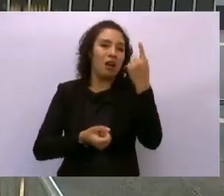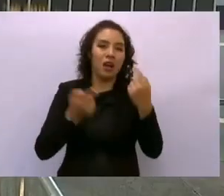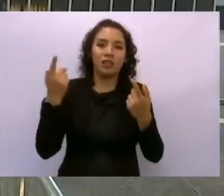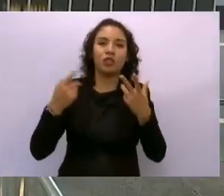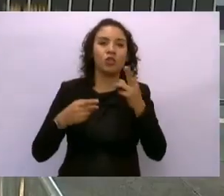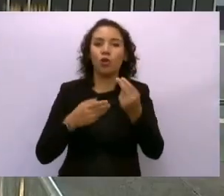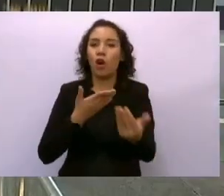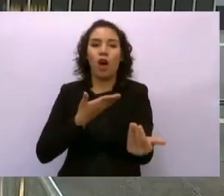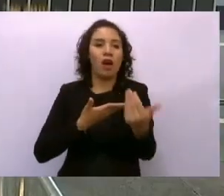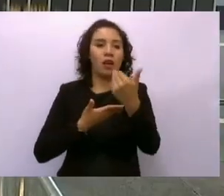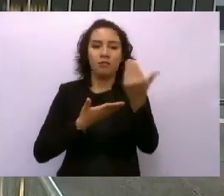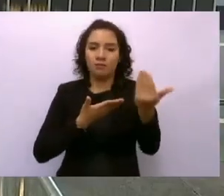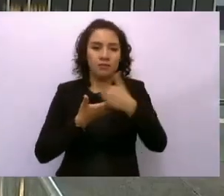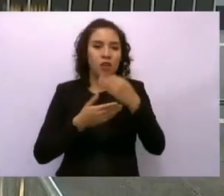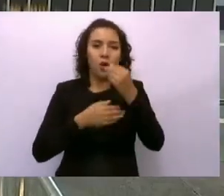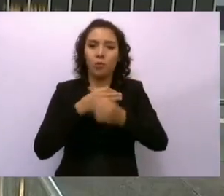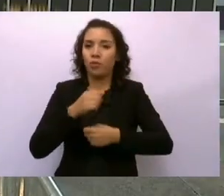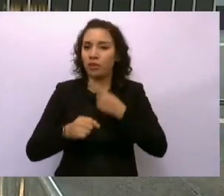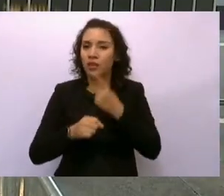más